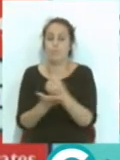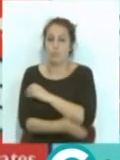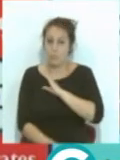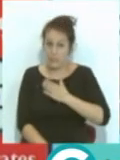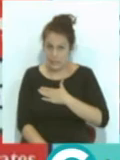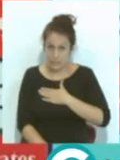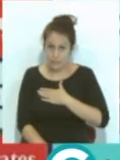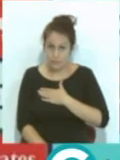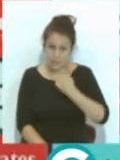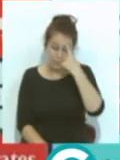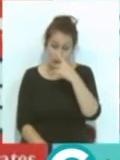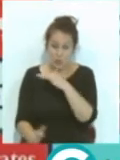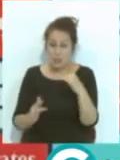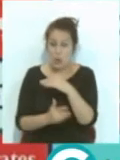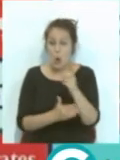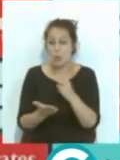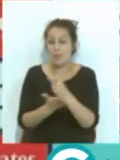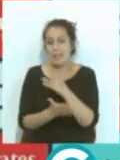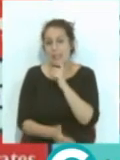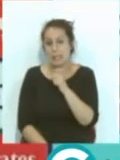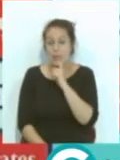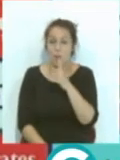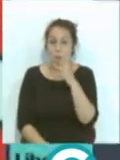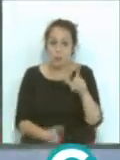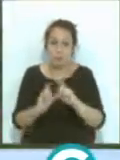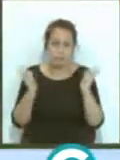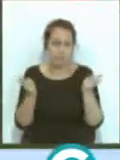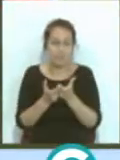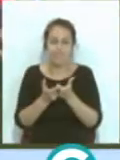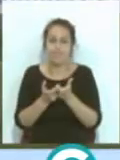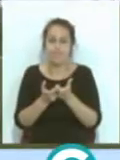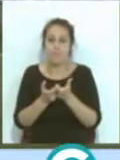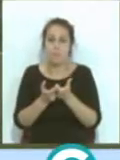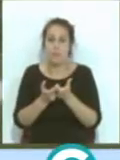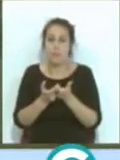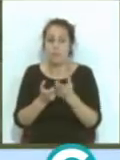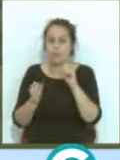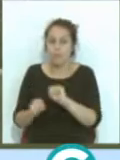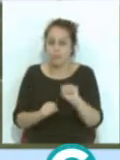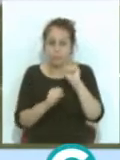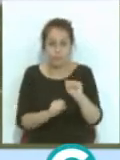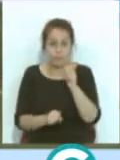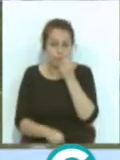que es un partido otra vez complicado, porque son equipos que defienden bien,